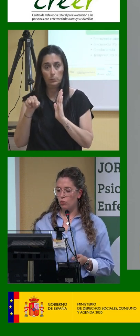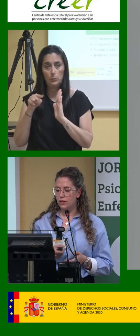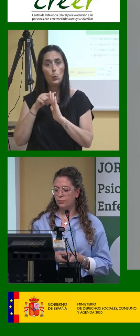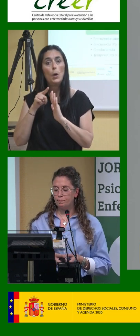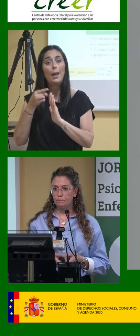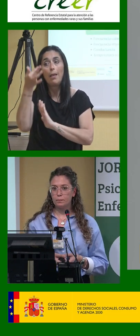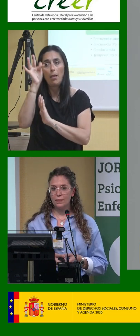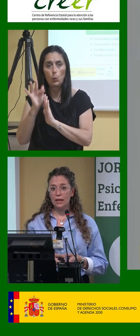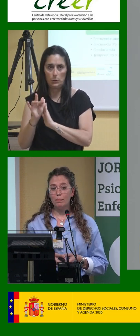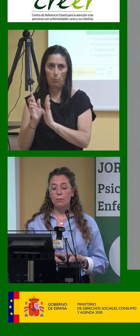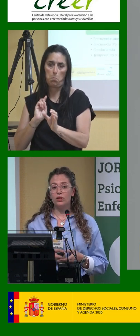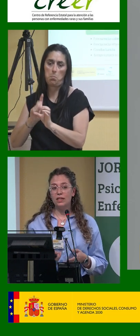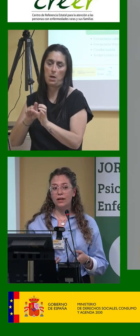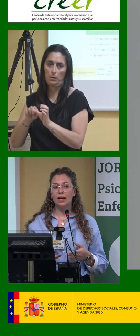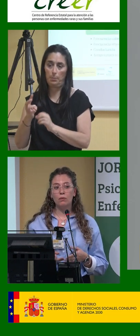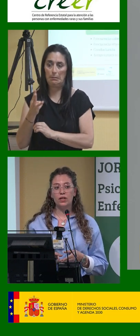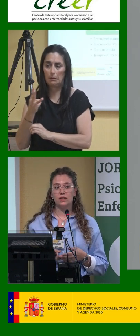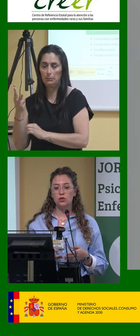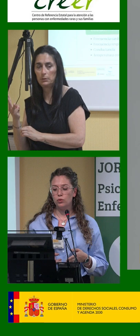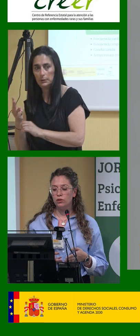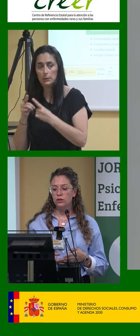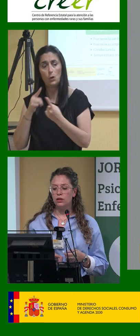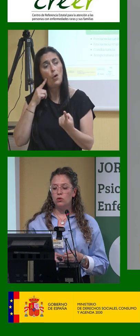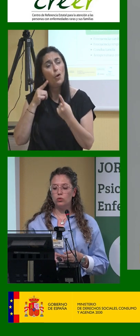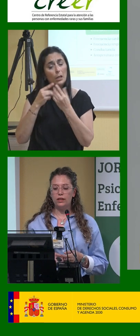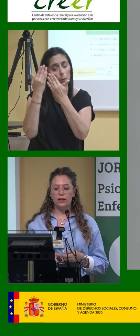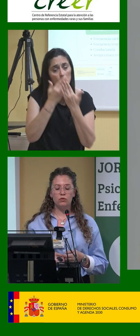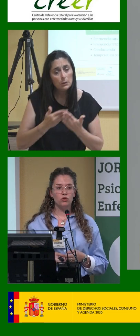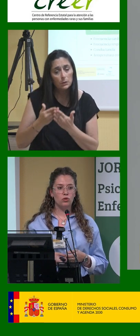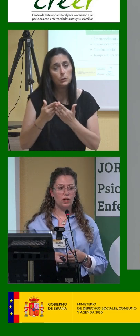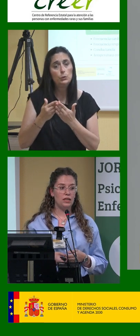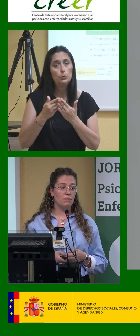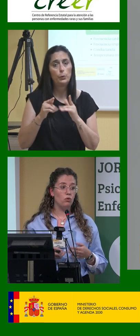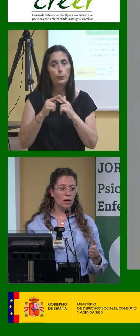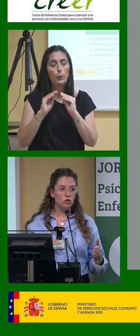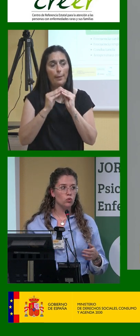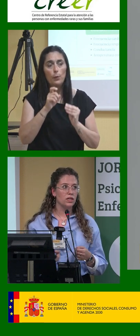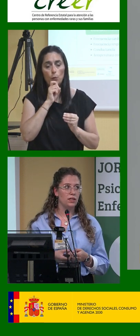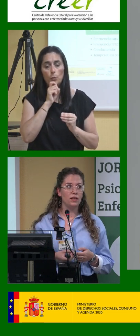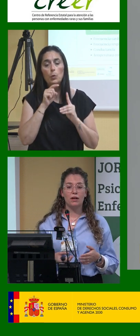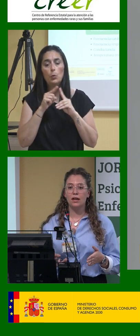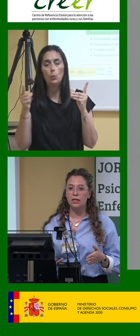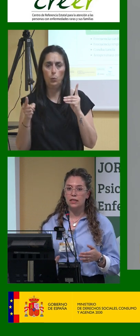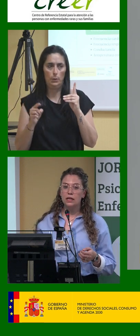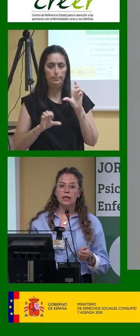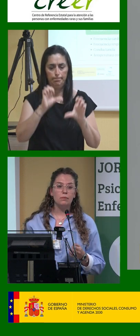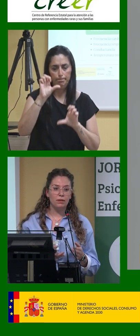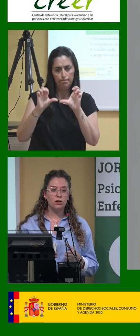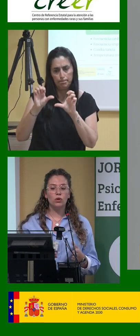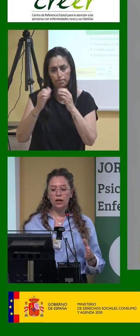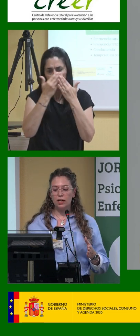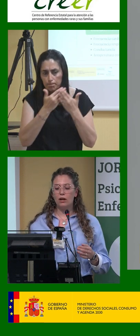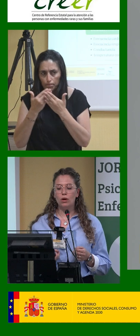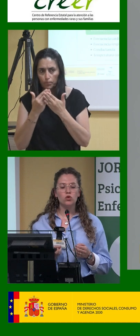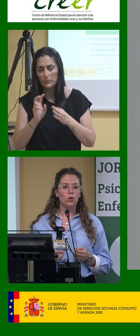la encuesta. Para poder llevar a cabo este estudio, utilizamos y evaluamos una serie de variables. En